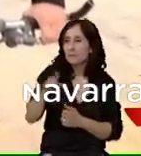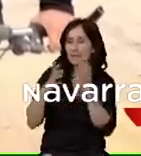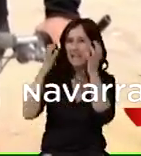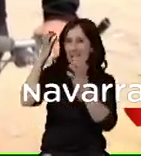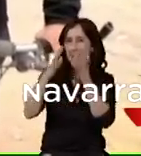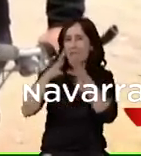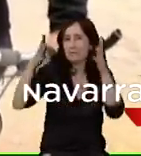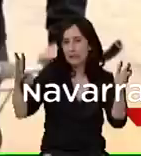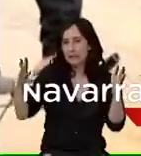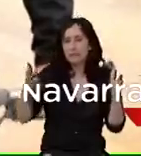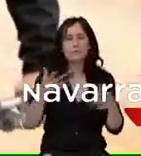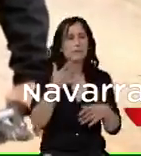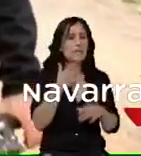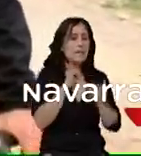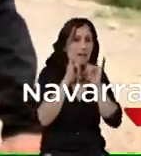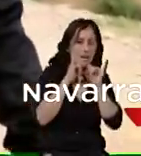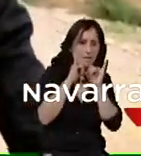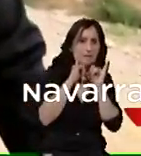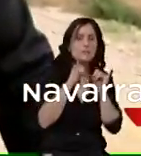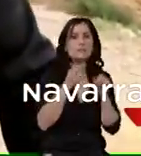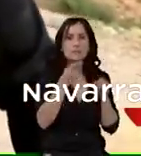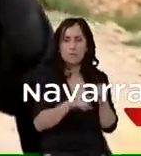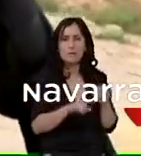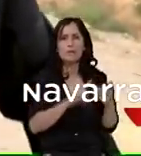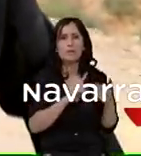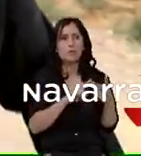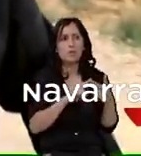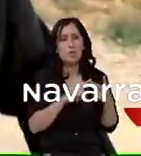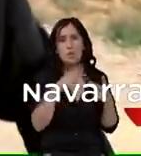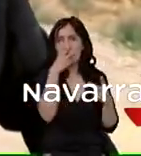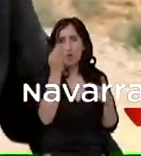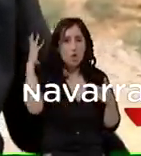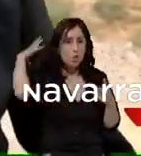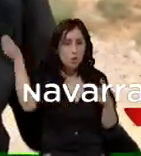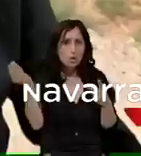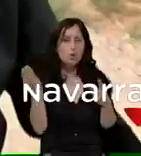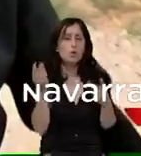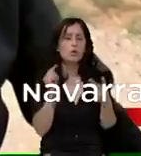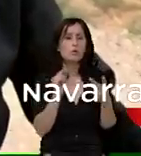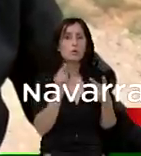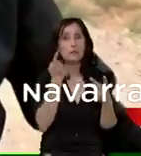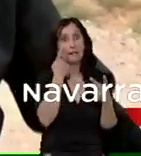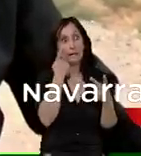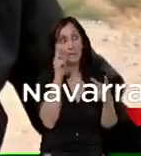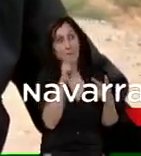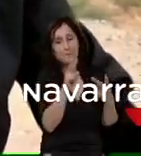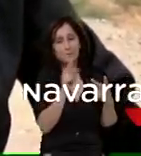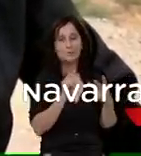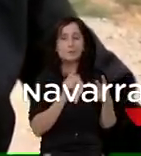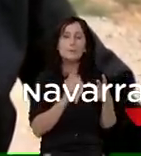más grandes? Jagalís, podemos encontrar algún zorro, a ver si tenemos suerte y lo conseguimos ver.